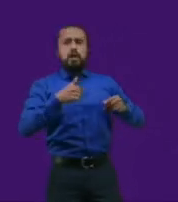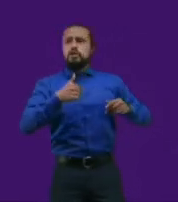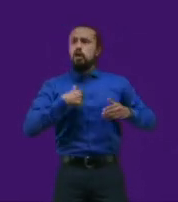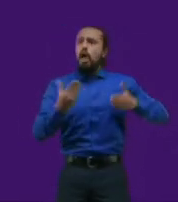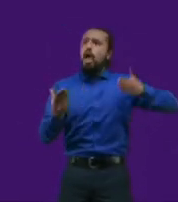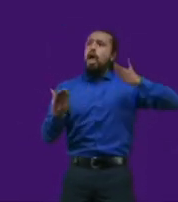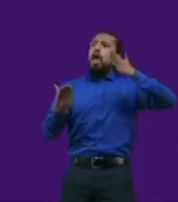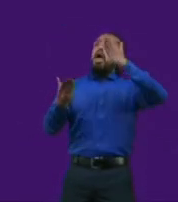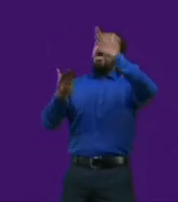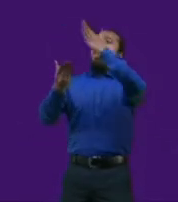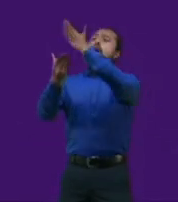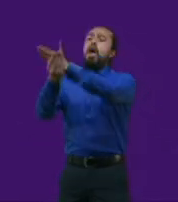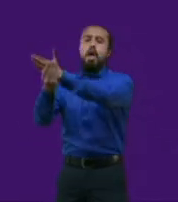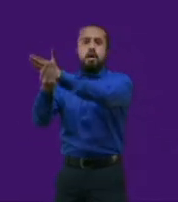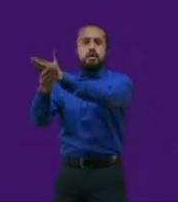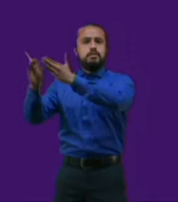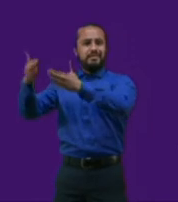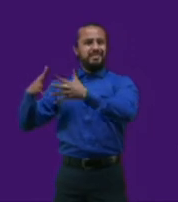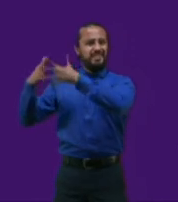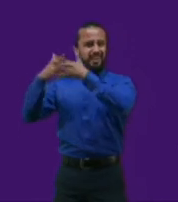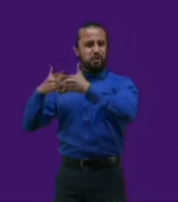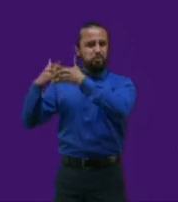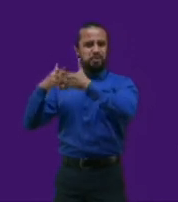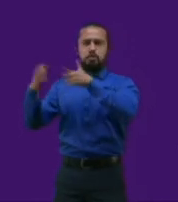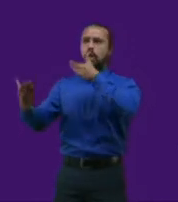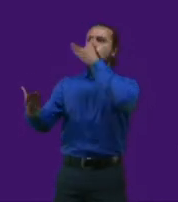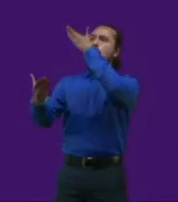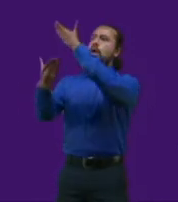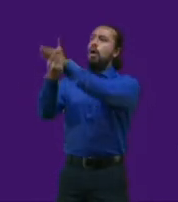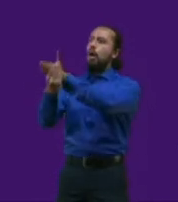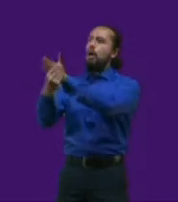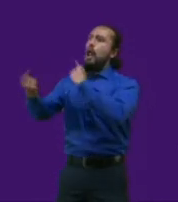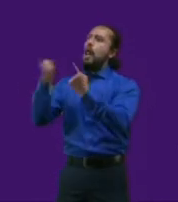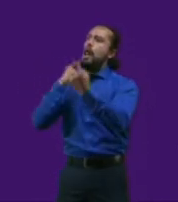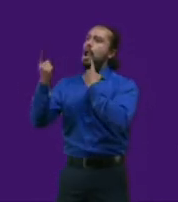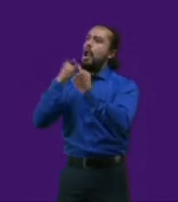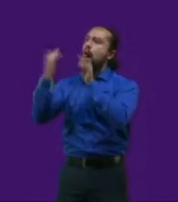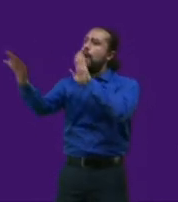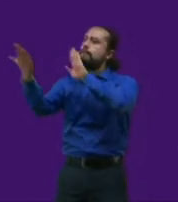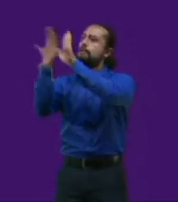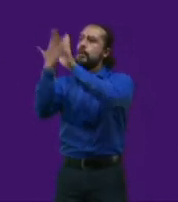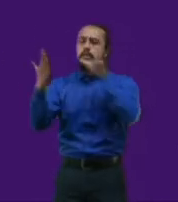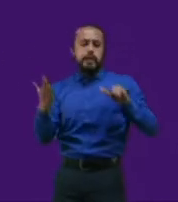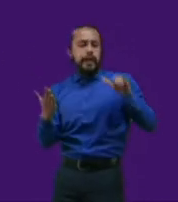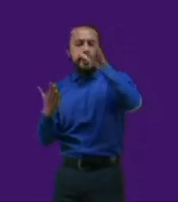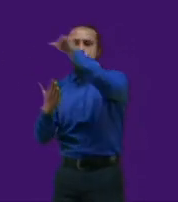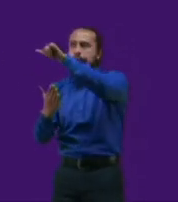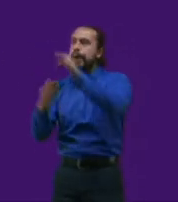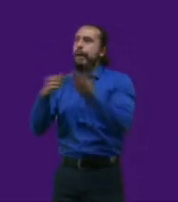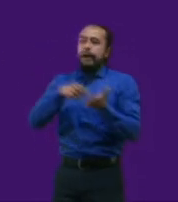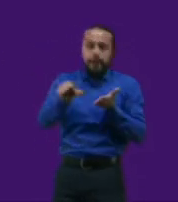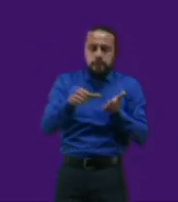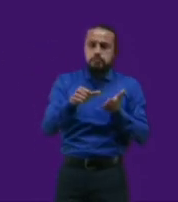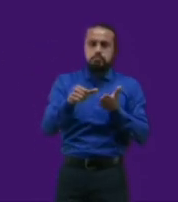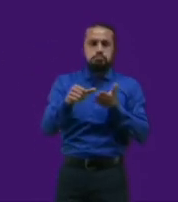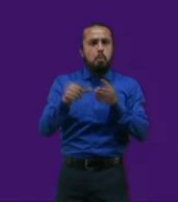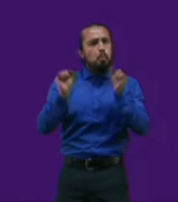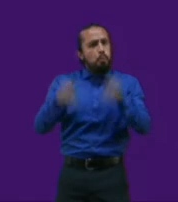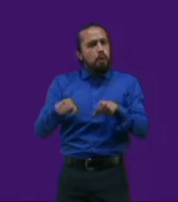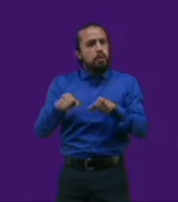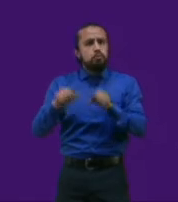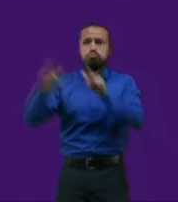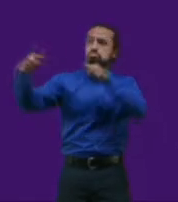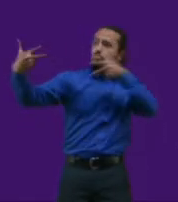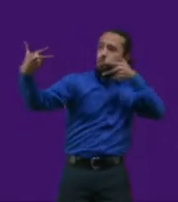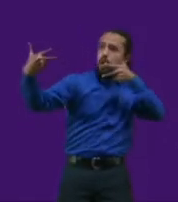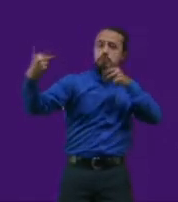Francisco o a otro lado para empezar a ver talento por fuera, ¿no? Entonces, eso es algo que muchas veces, digamos, uno se limita, uno